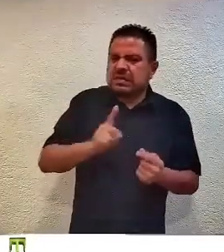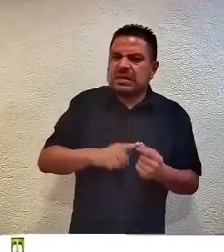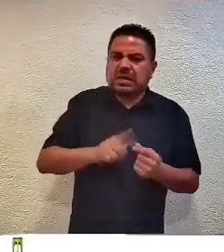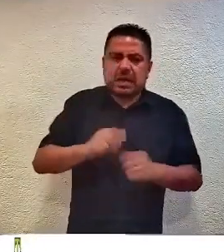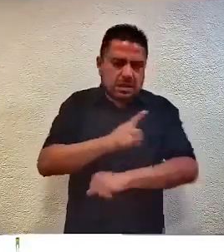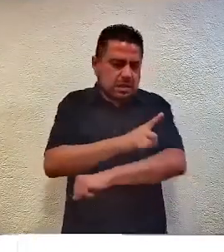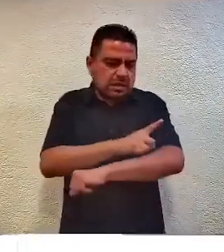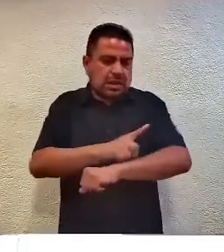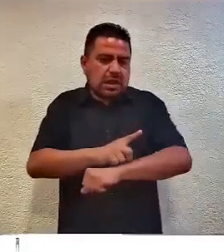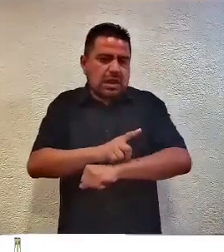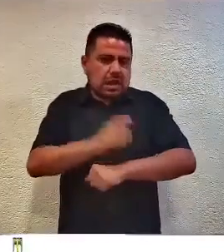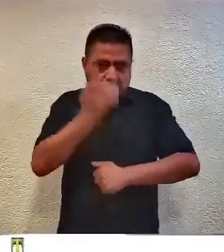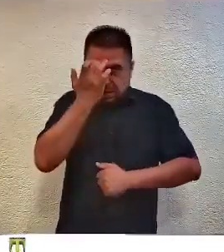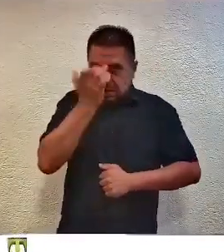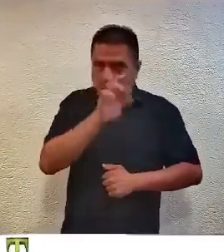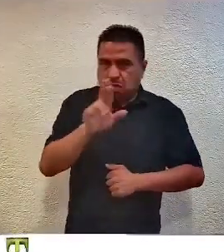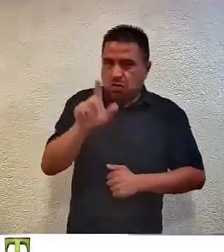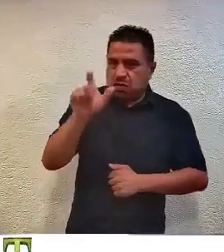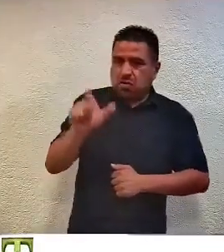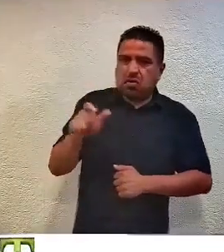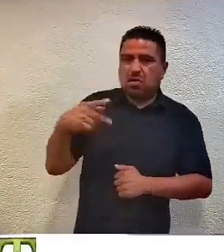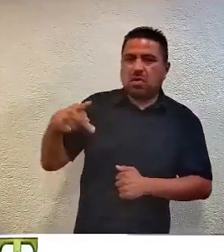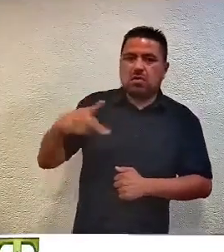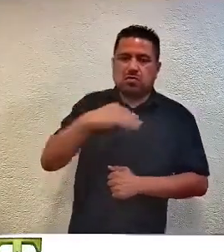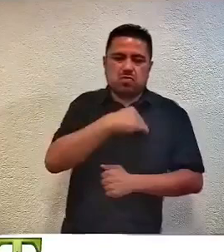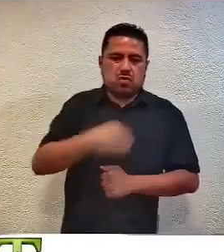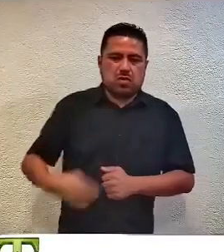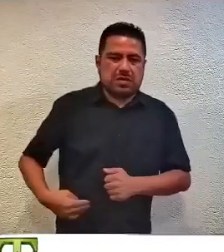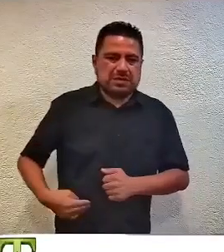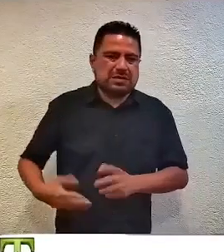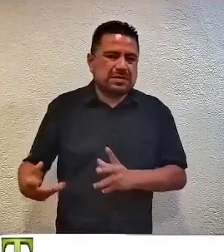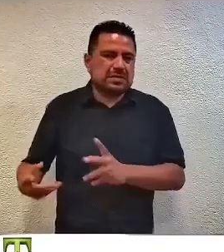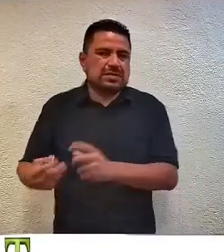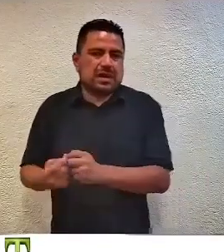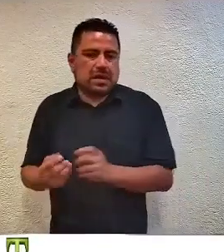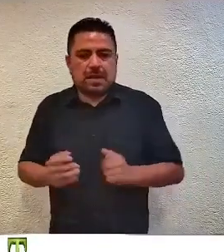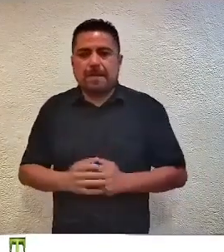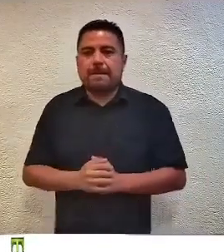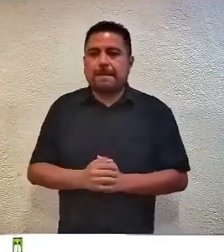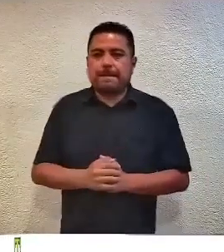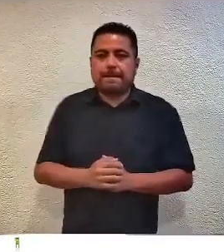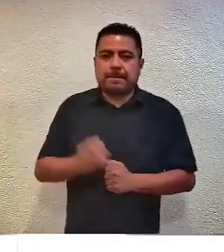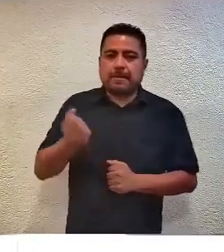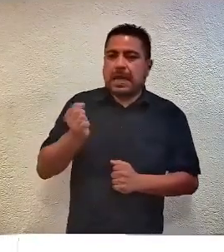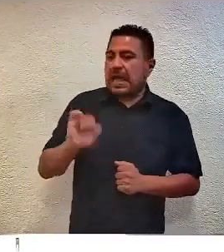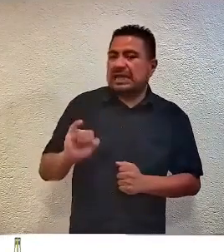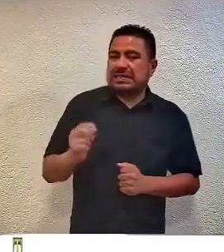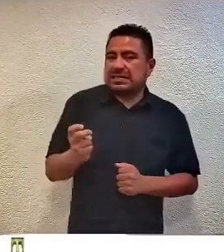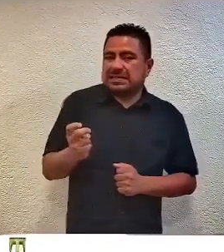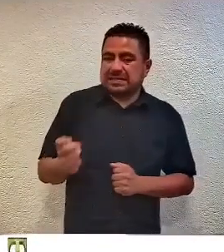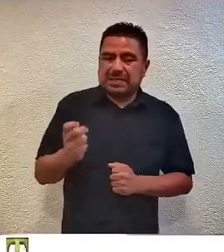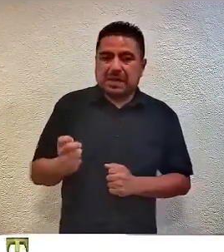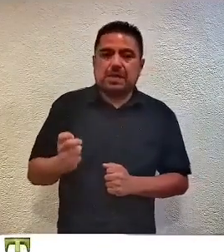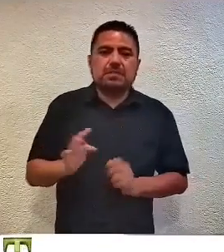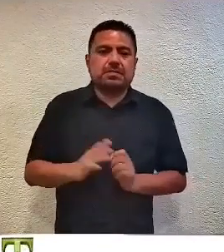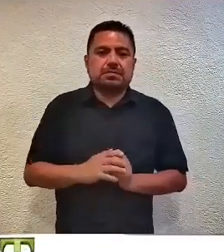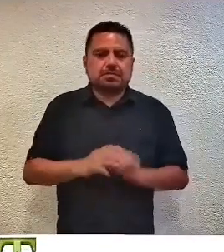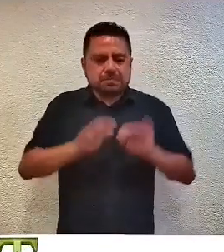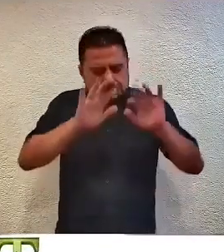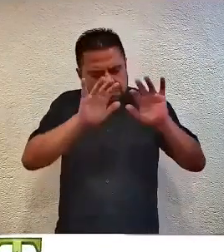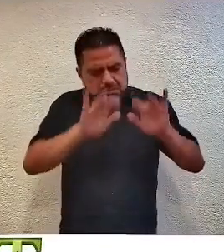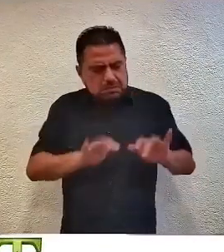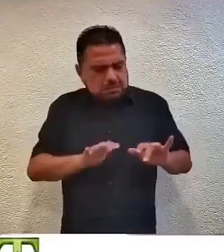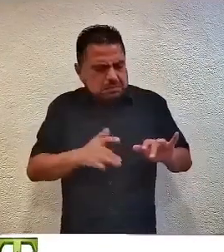delegado reconocido por la autoridad municipal. En ese momento la LISTI se fijó